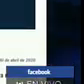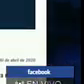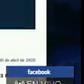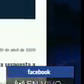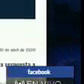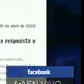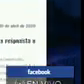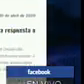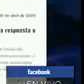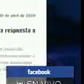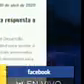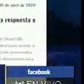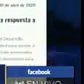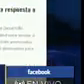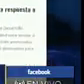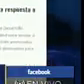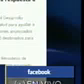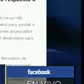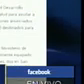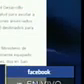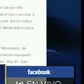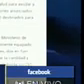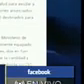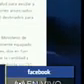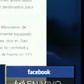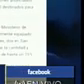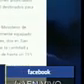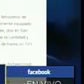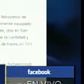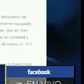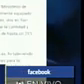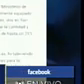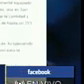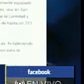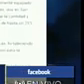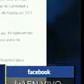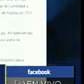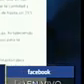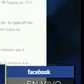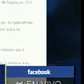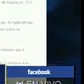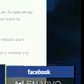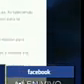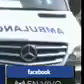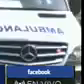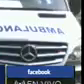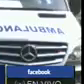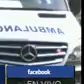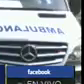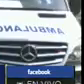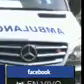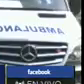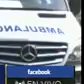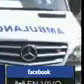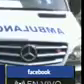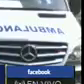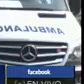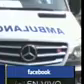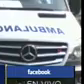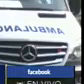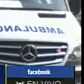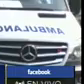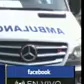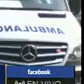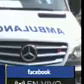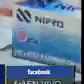El gobierno de los Estados Unidos entrega 2.6 millones de dólares adicionales a El Salvador en asistencia de salud para hacer frente al COVID